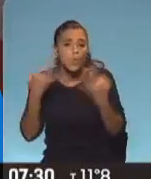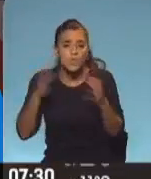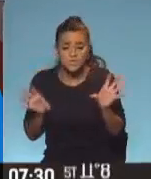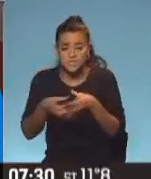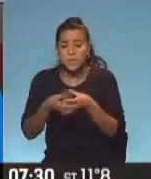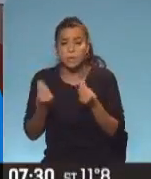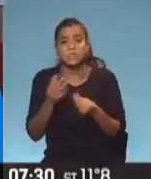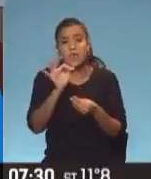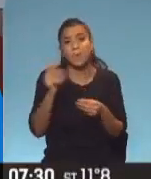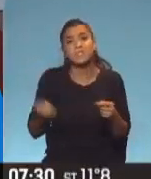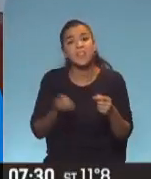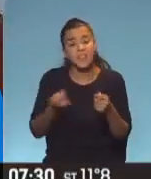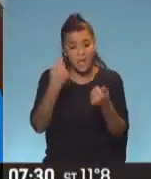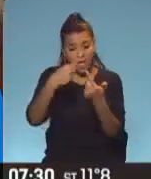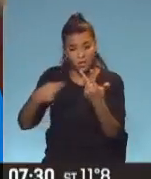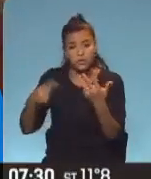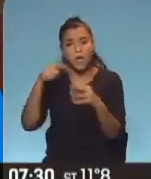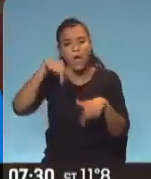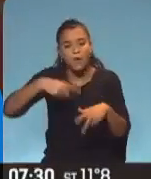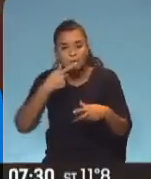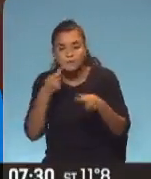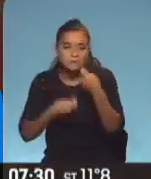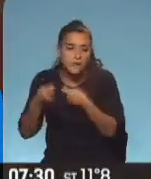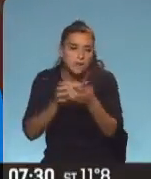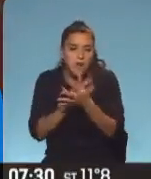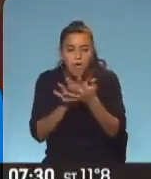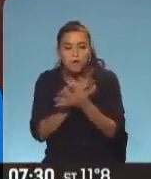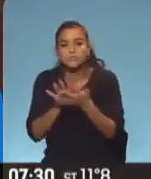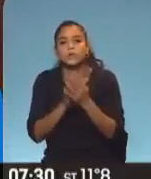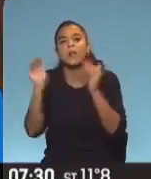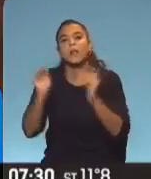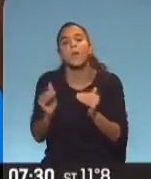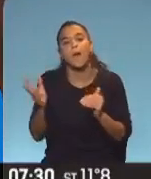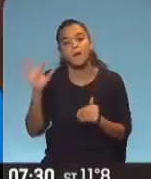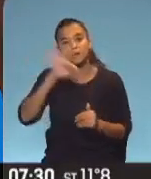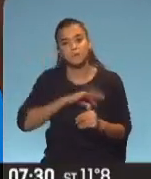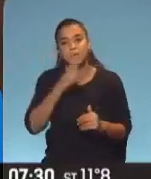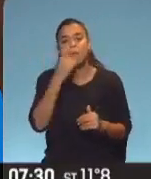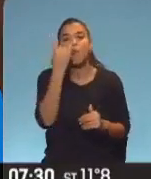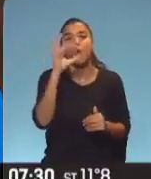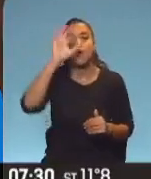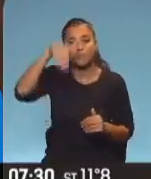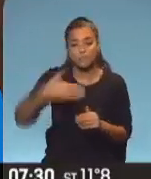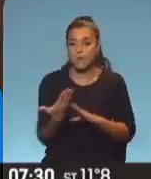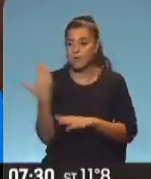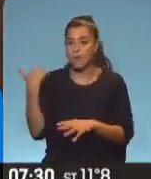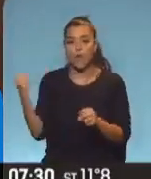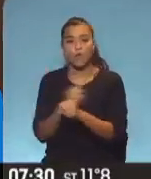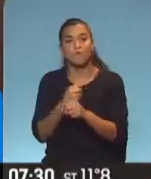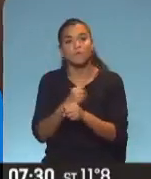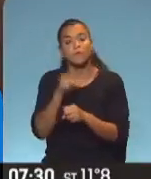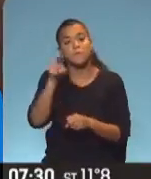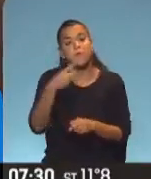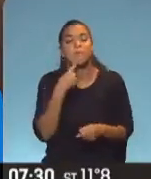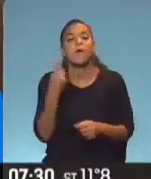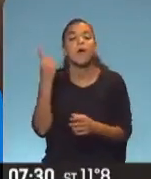muchos sindicatos están por estas horas negociando con las cámaras empresarias la rebaja salarial. El caso de la UOM, Caló confirmó en el día de ayer que se